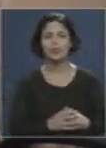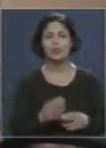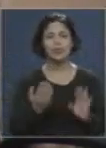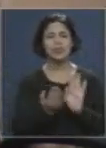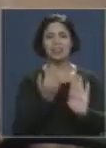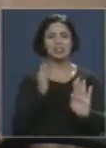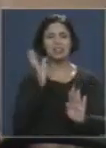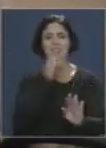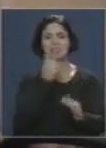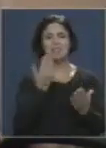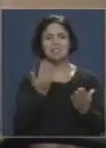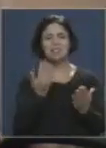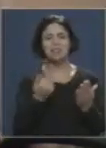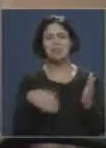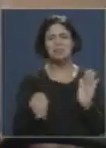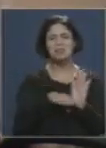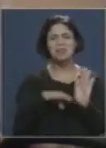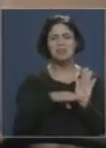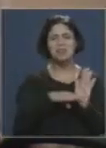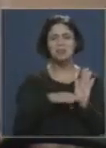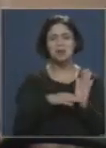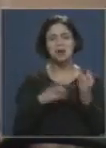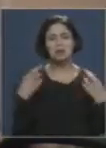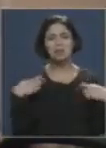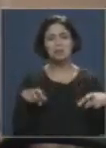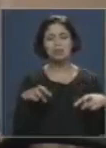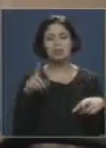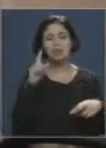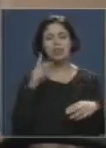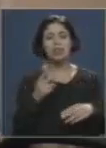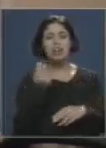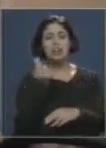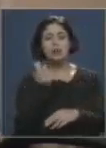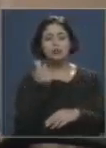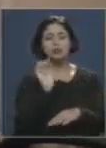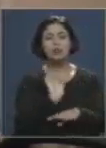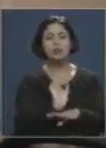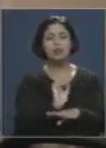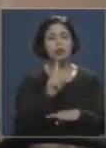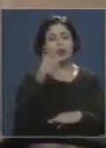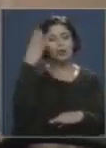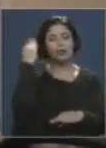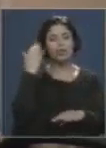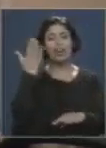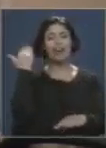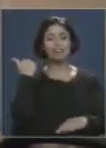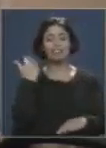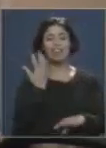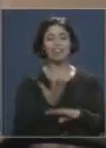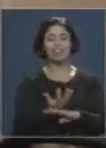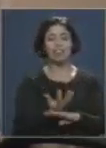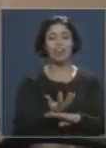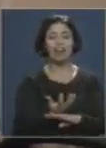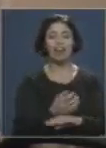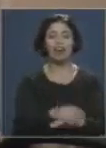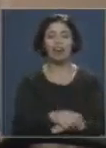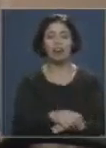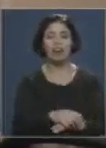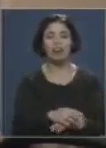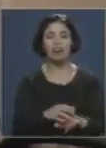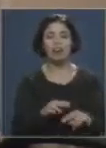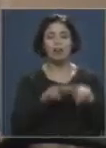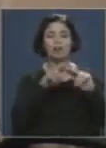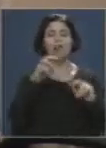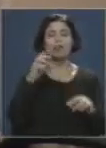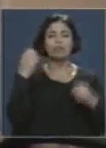no tenían la mínima posibilidad de poder acceder a un recurso del Estado. No hay que olvidar que solamente antes existía el